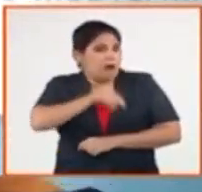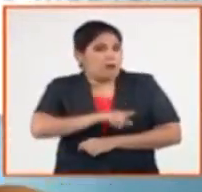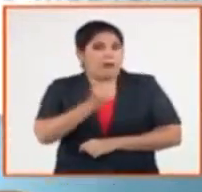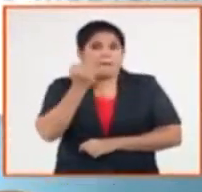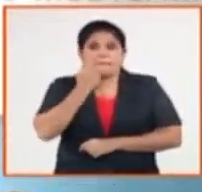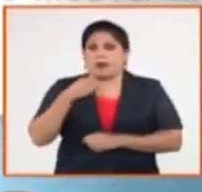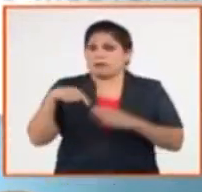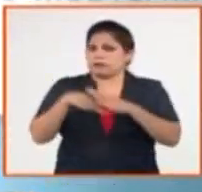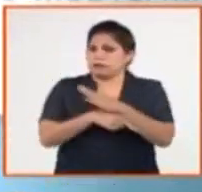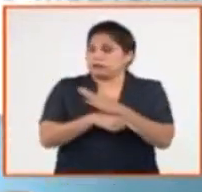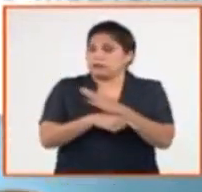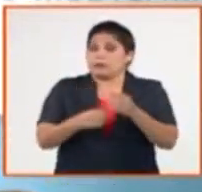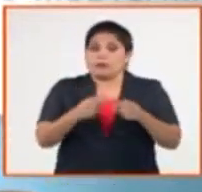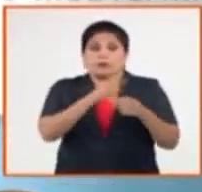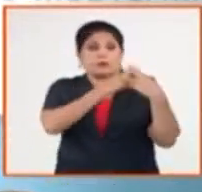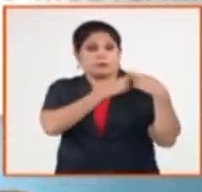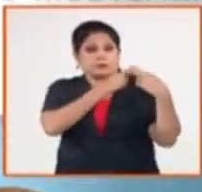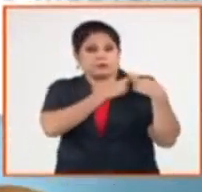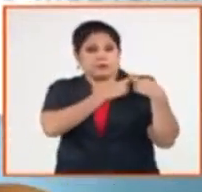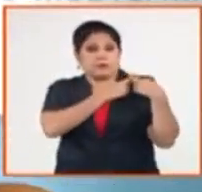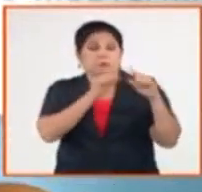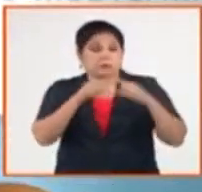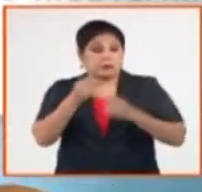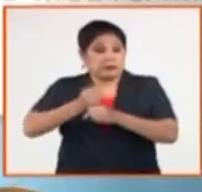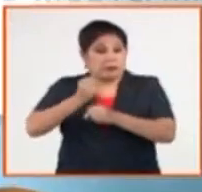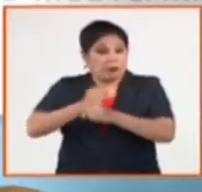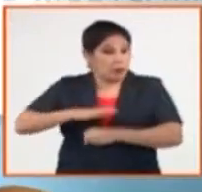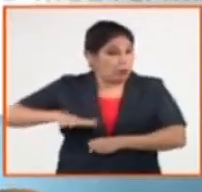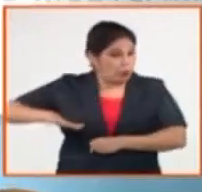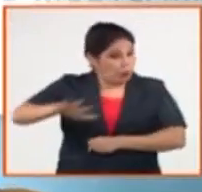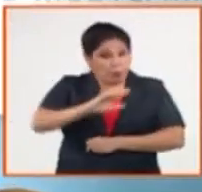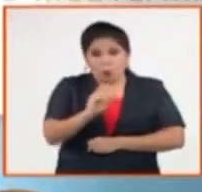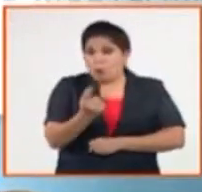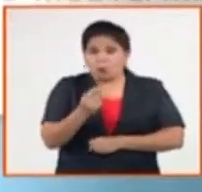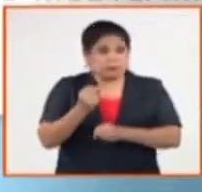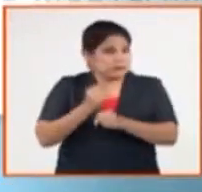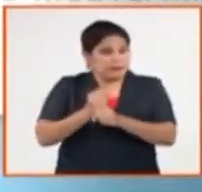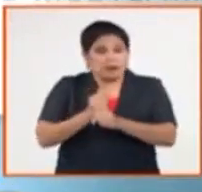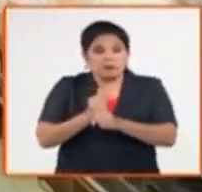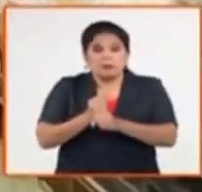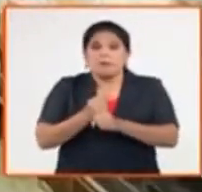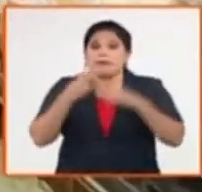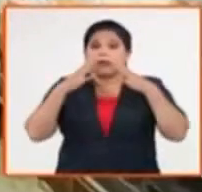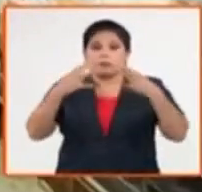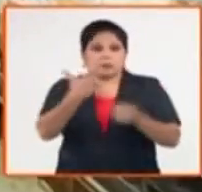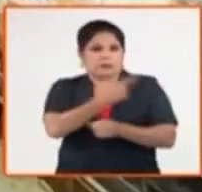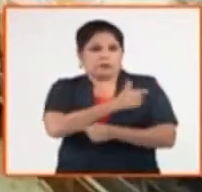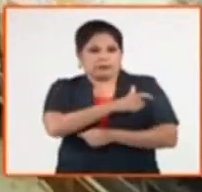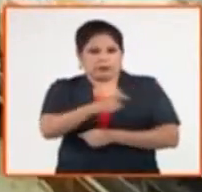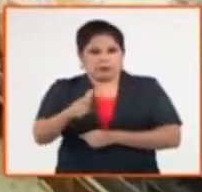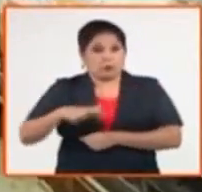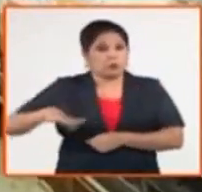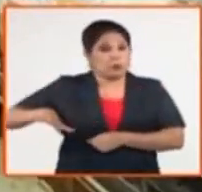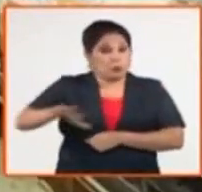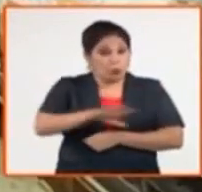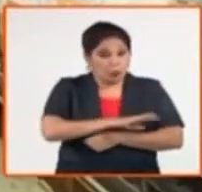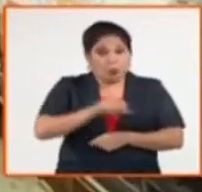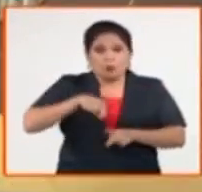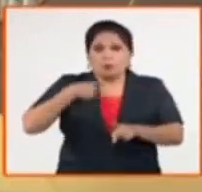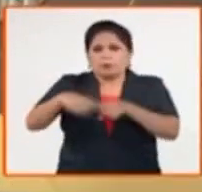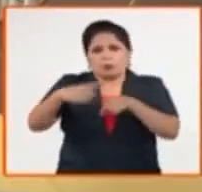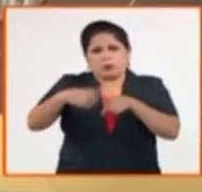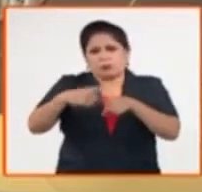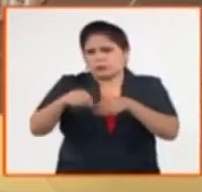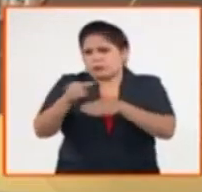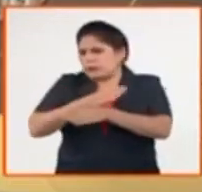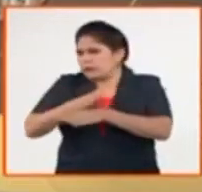día nuestros trabajadores. No solamente nos referimos al tema de la vacunación, sino al tema de todos los productos de